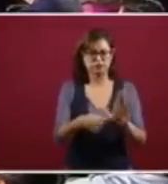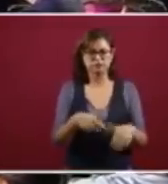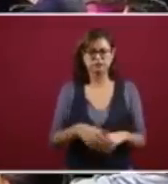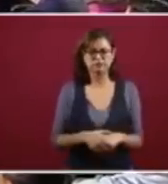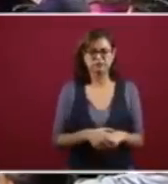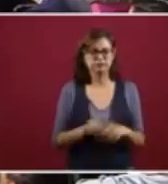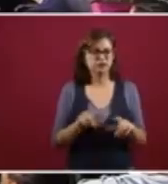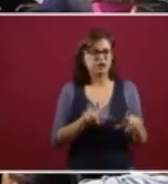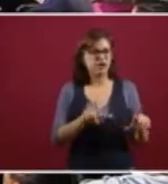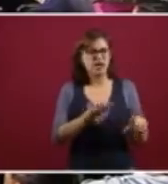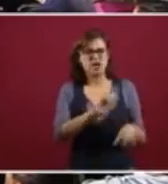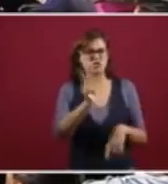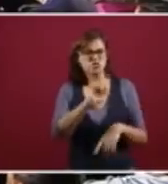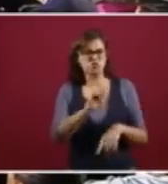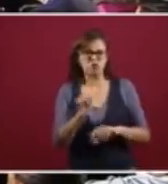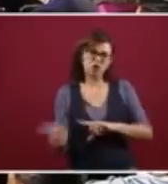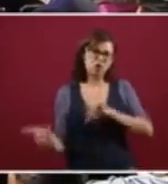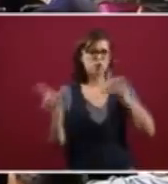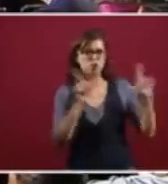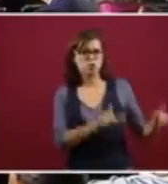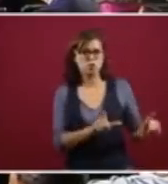el anterior.